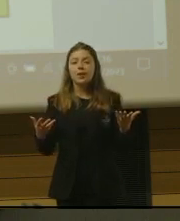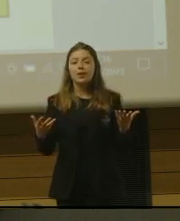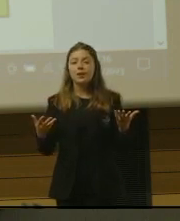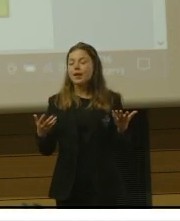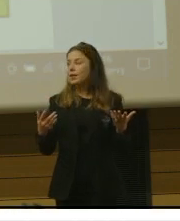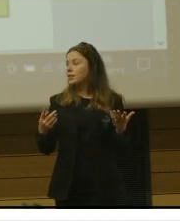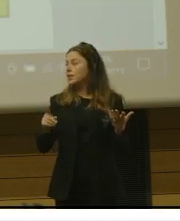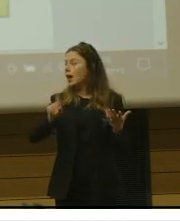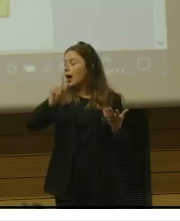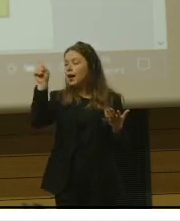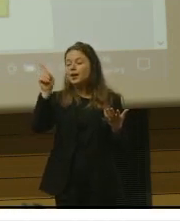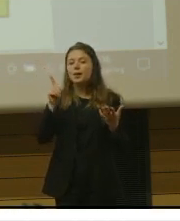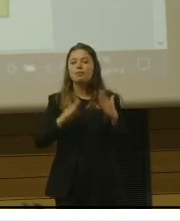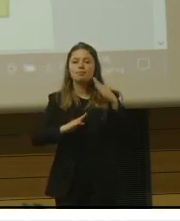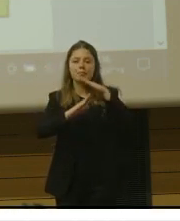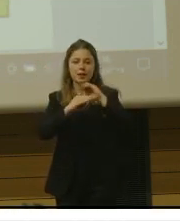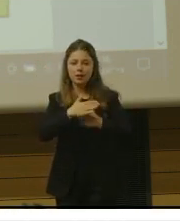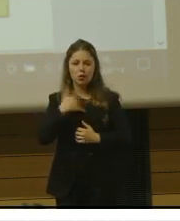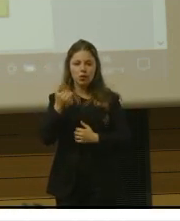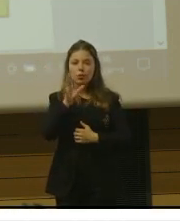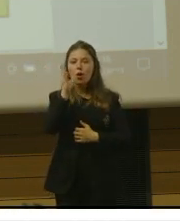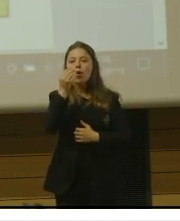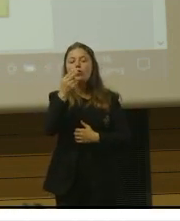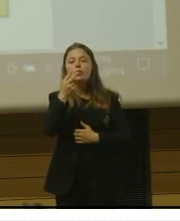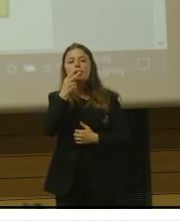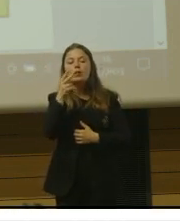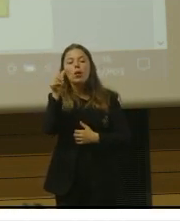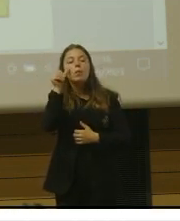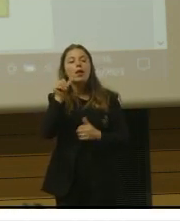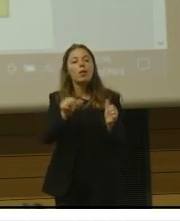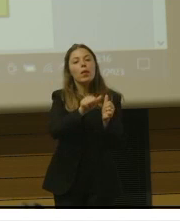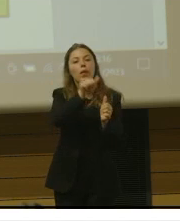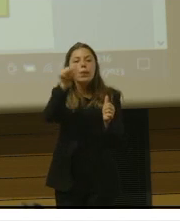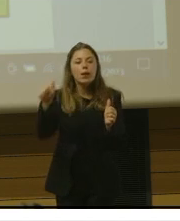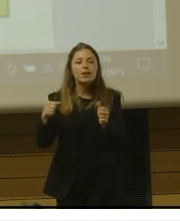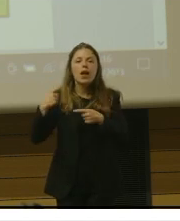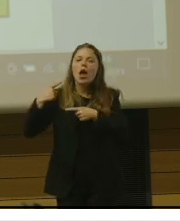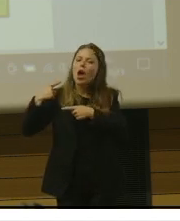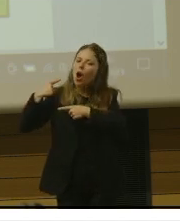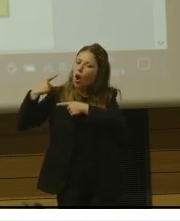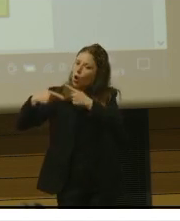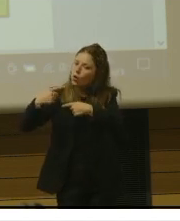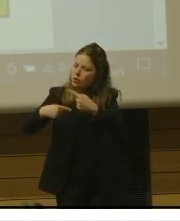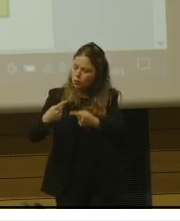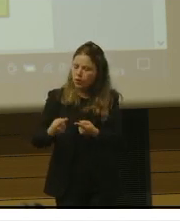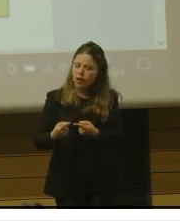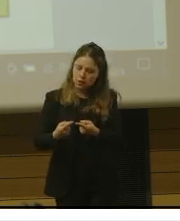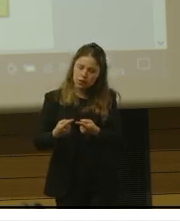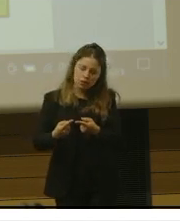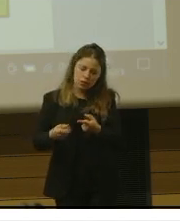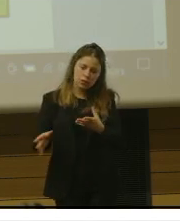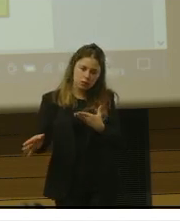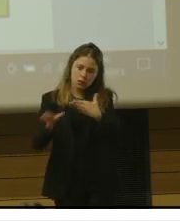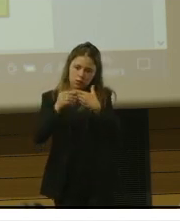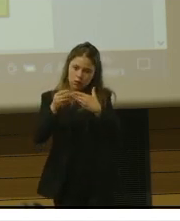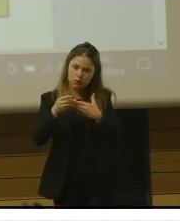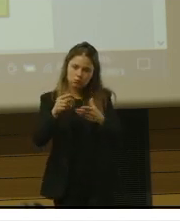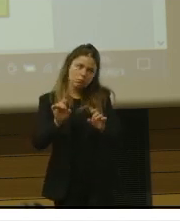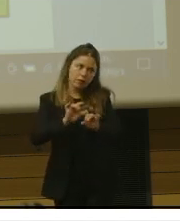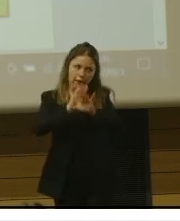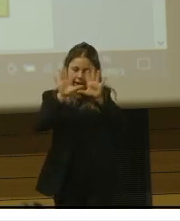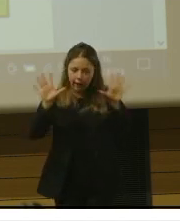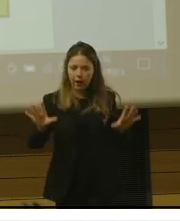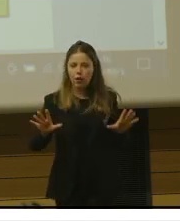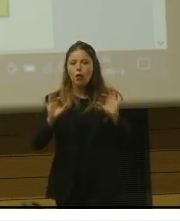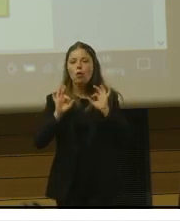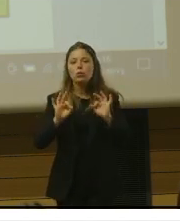Porque ya se ha ido comentando, pero obviamente el consumo de tabaco durante el embarazo tiene consecuencias adversas muy evidentes, ¿no? Que se extienden